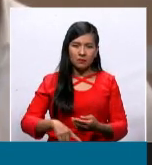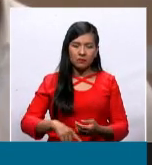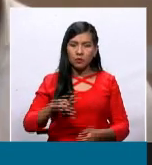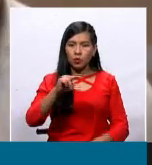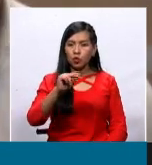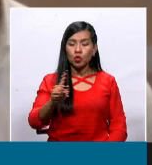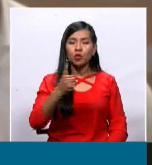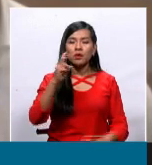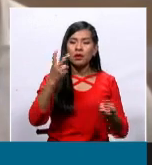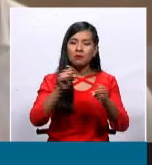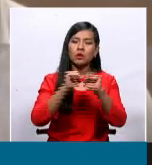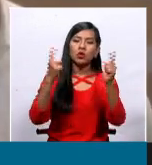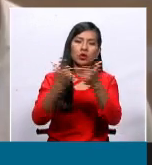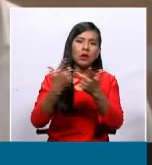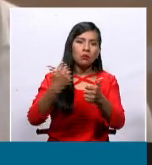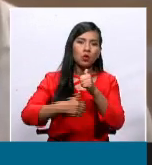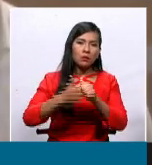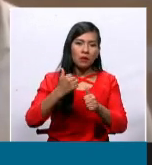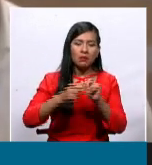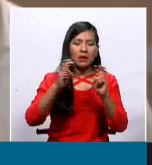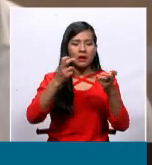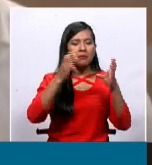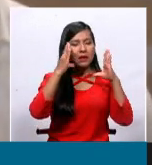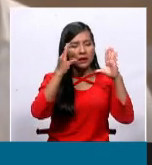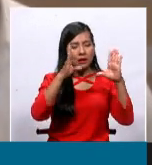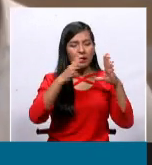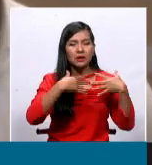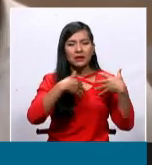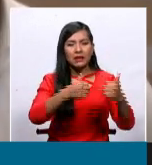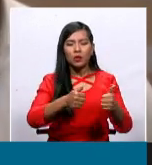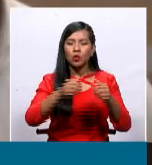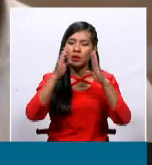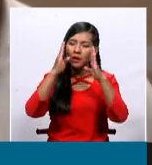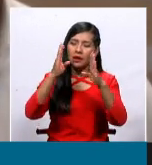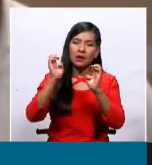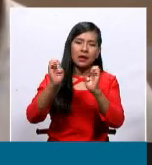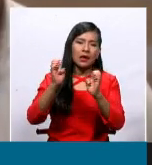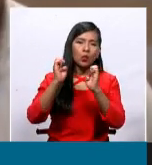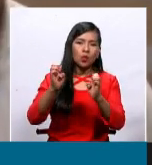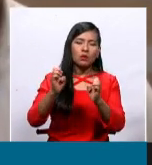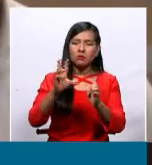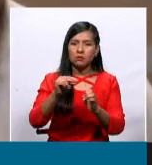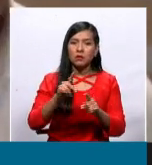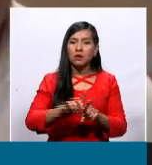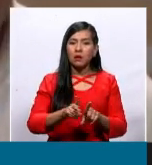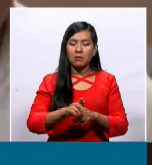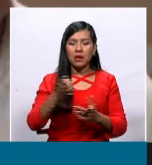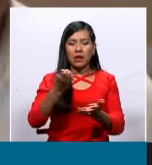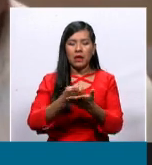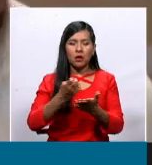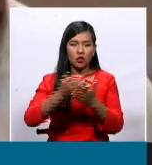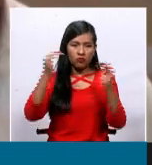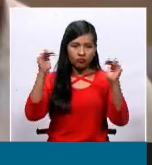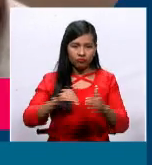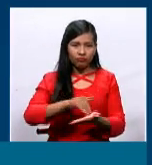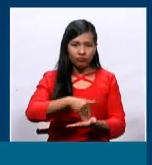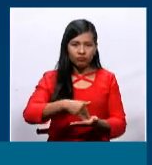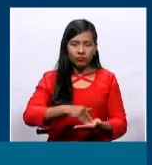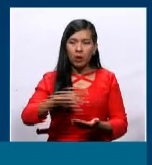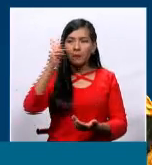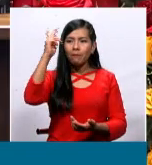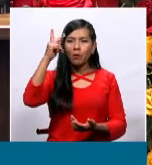no ha sido solamente una crisis social relacionada con la salud y la educación. También ha habido una crisis económica, también ha habido una crisis política